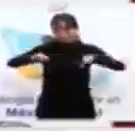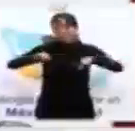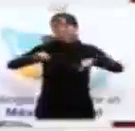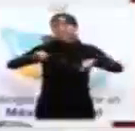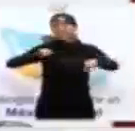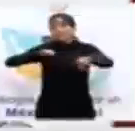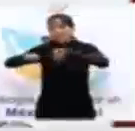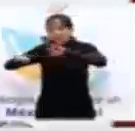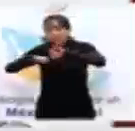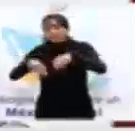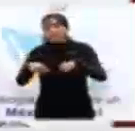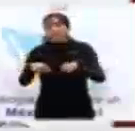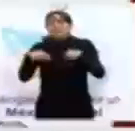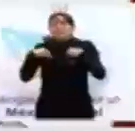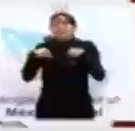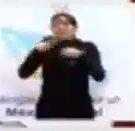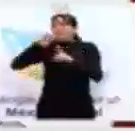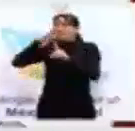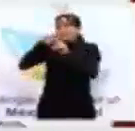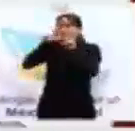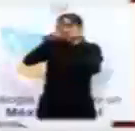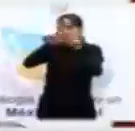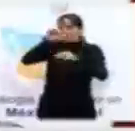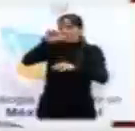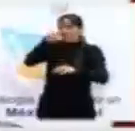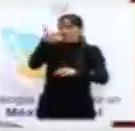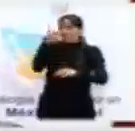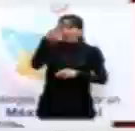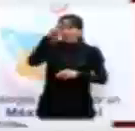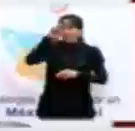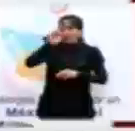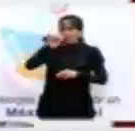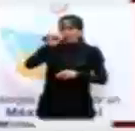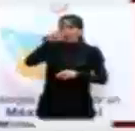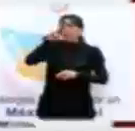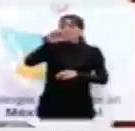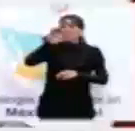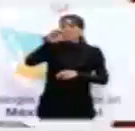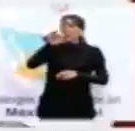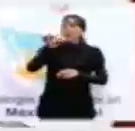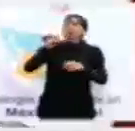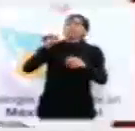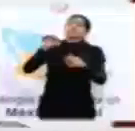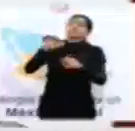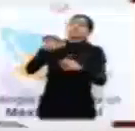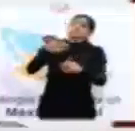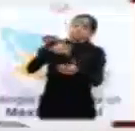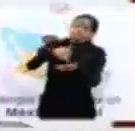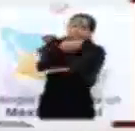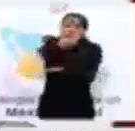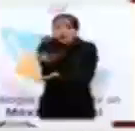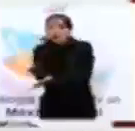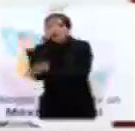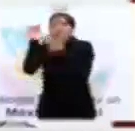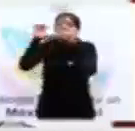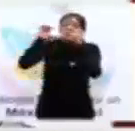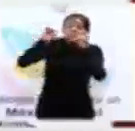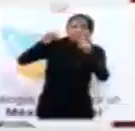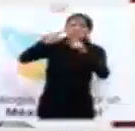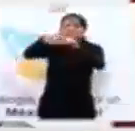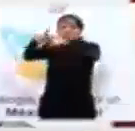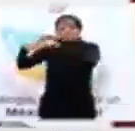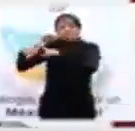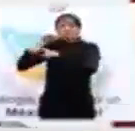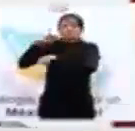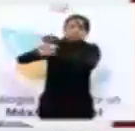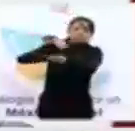agropecuario, en el cual, aparte de la agricultura, la ganadería, los recursos forestales,